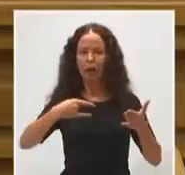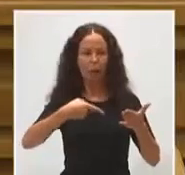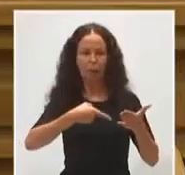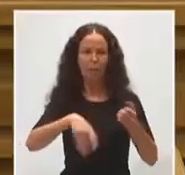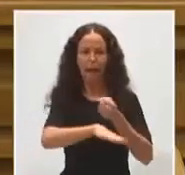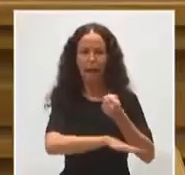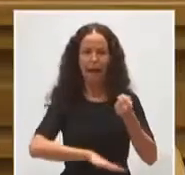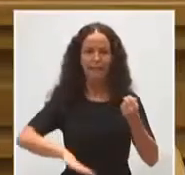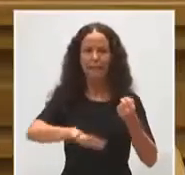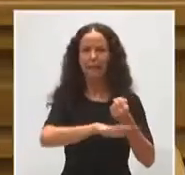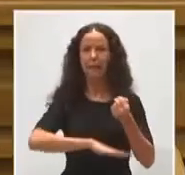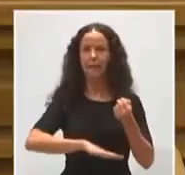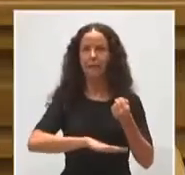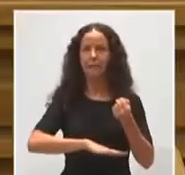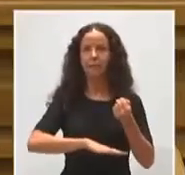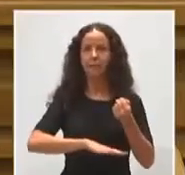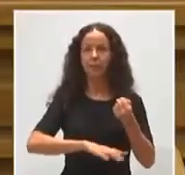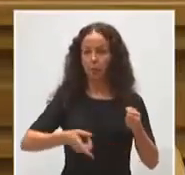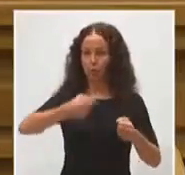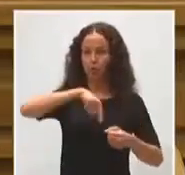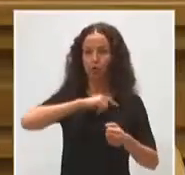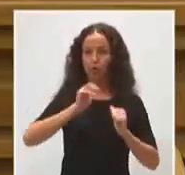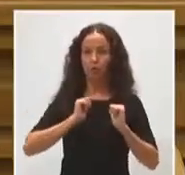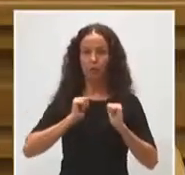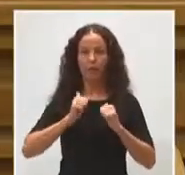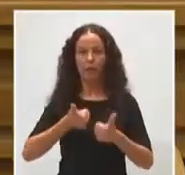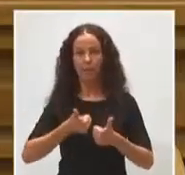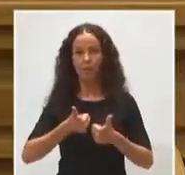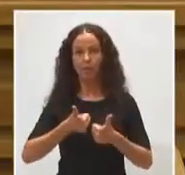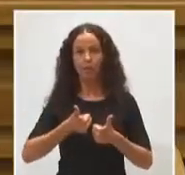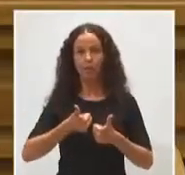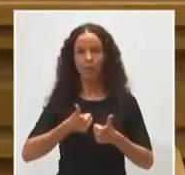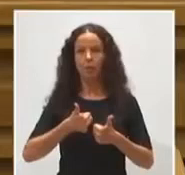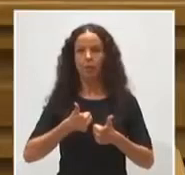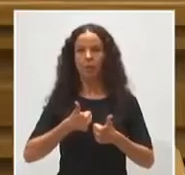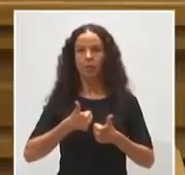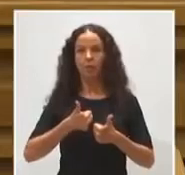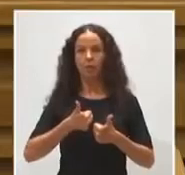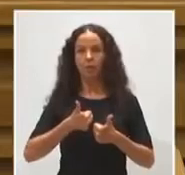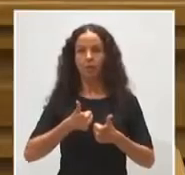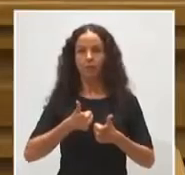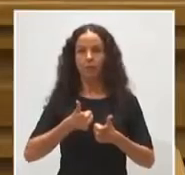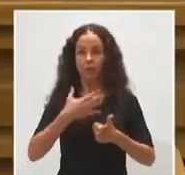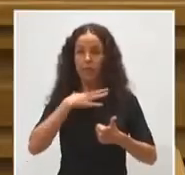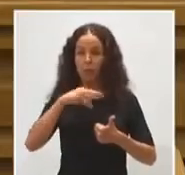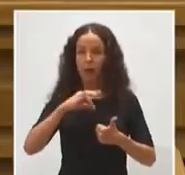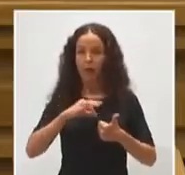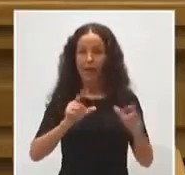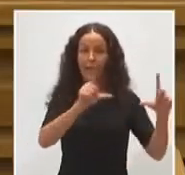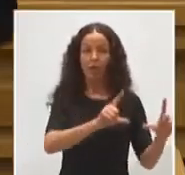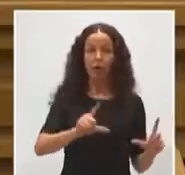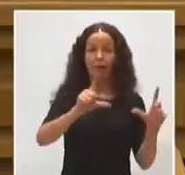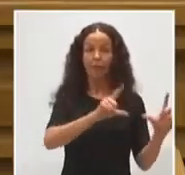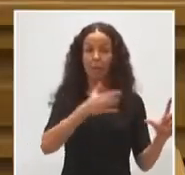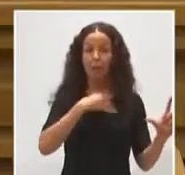sin que aquí cuando entramos se pudiera pasar la foto de una radiografía de un hospital a otro hola pudiéramos